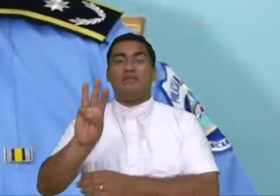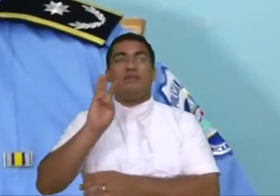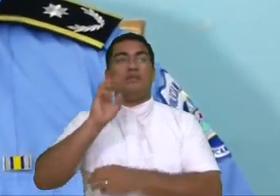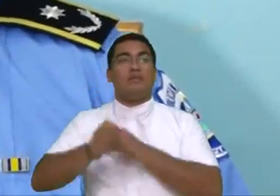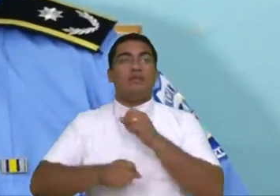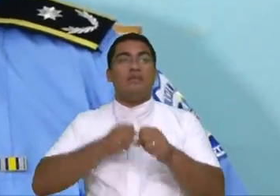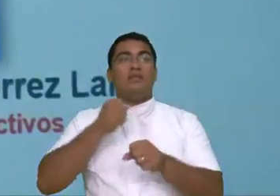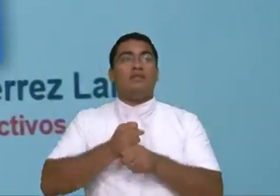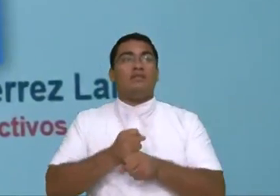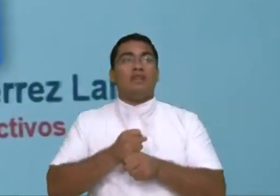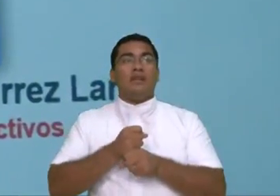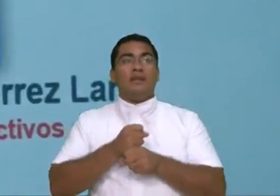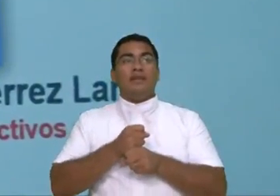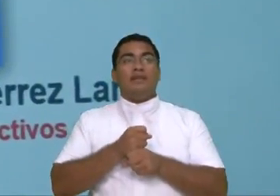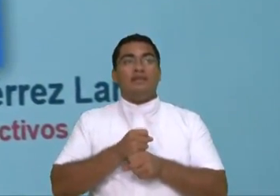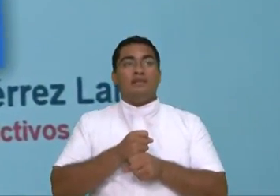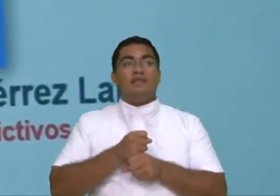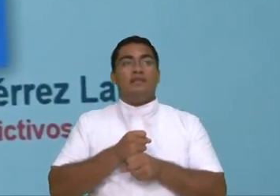de edad.